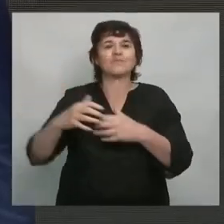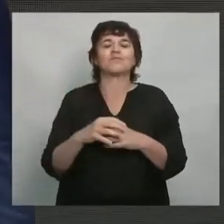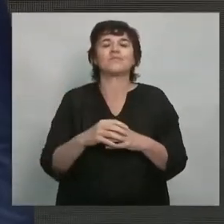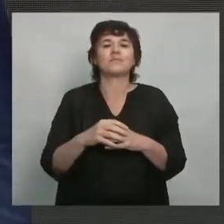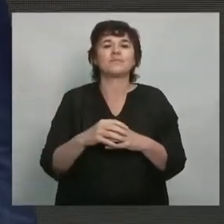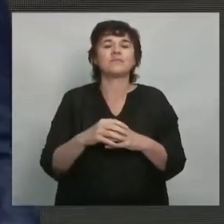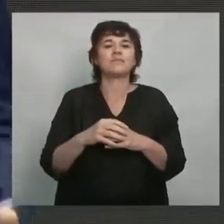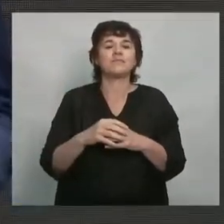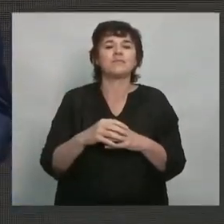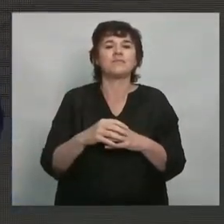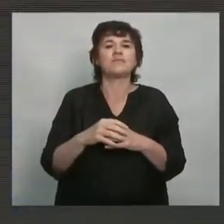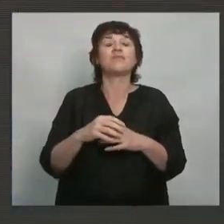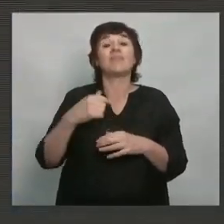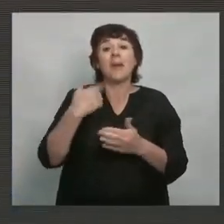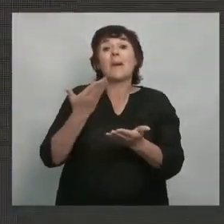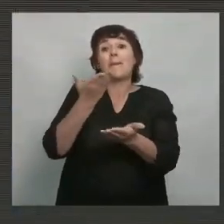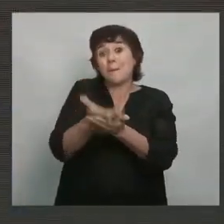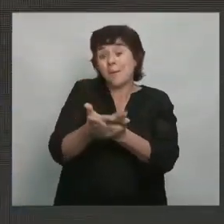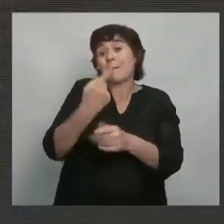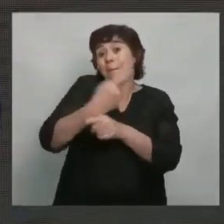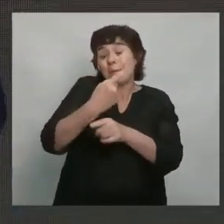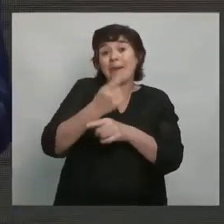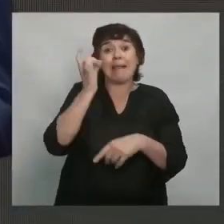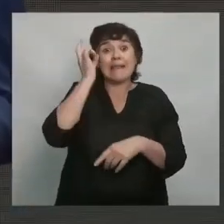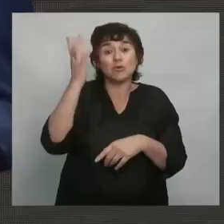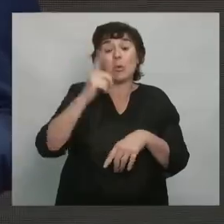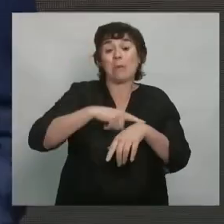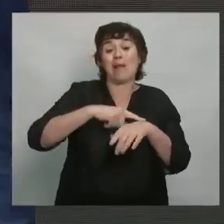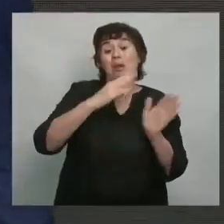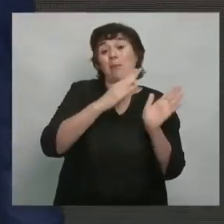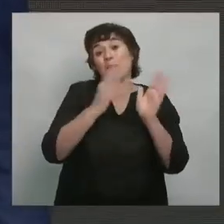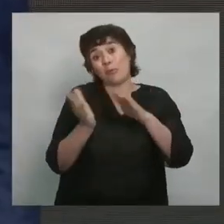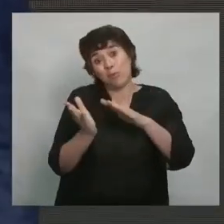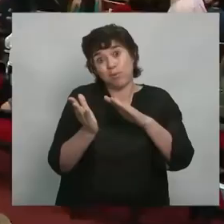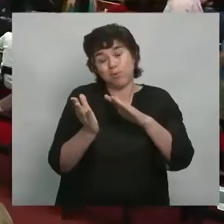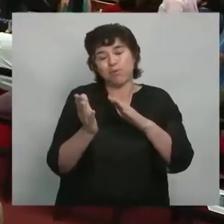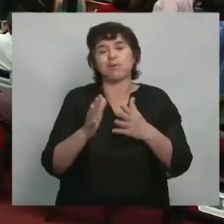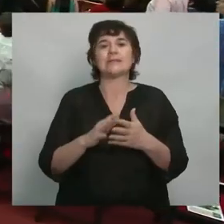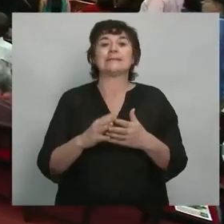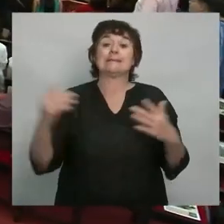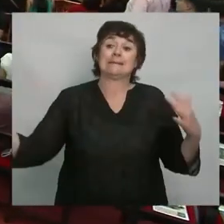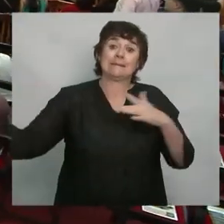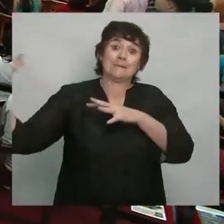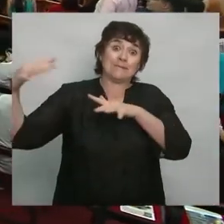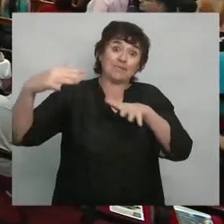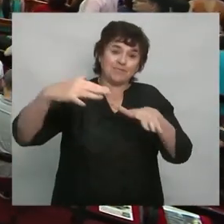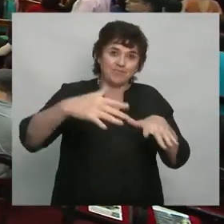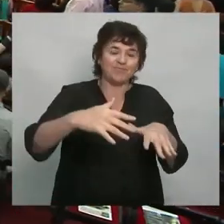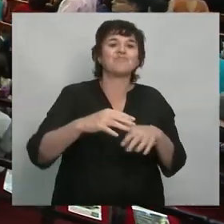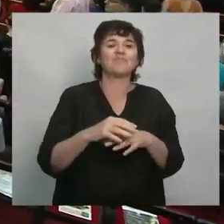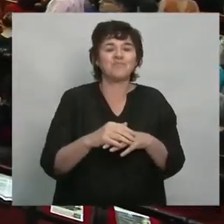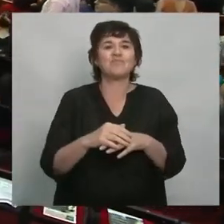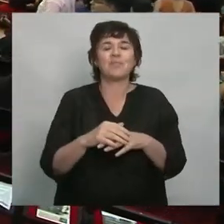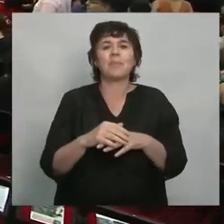Queremos pedirles, en primer lugar, disculpas por la demora en el ingreso. Esto no